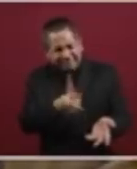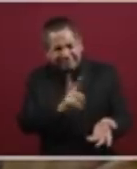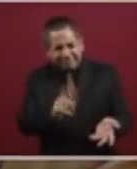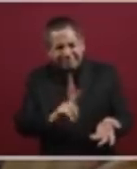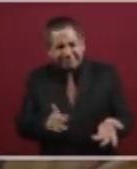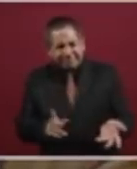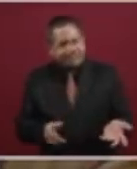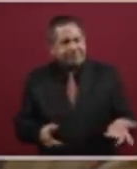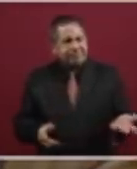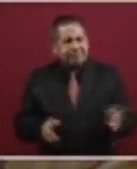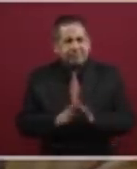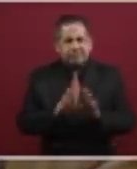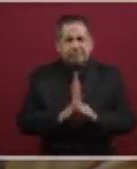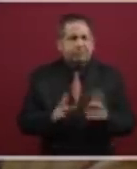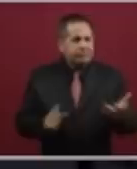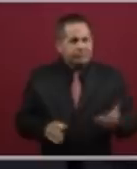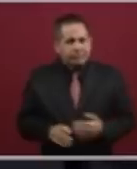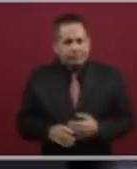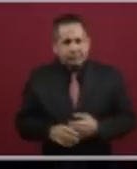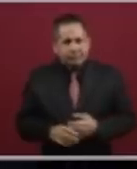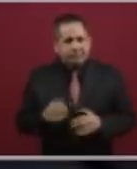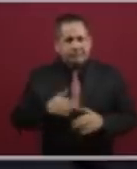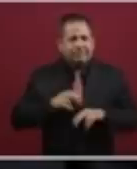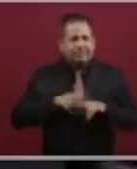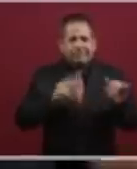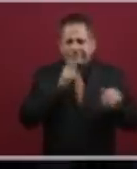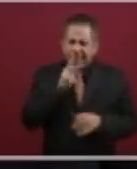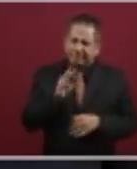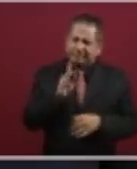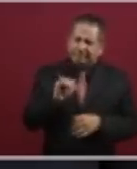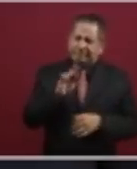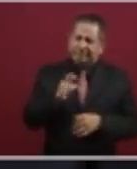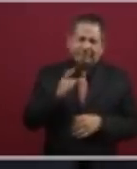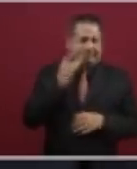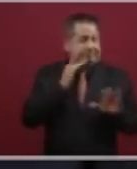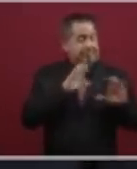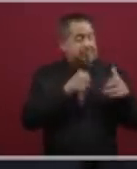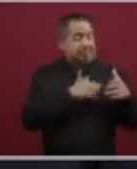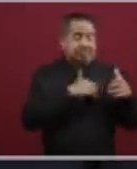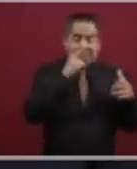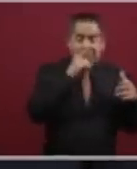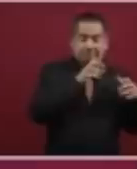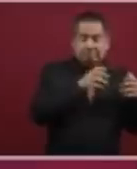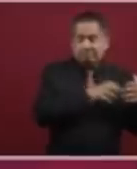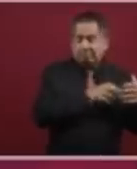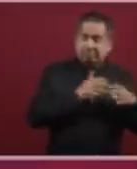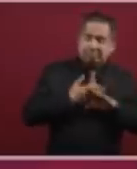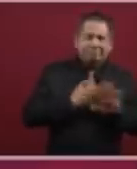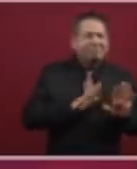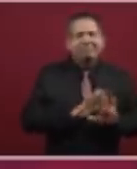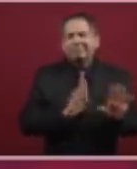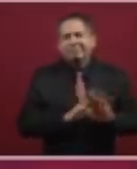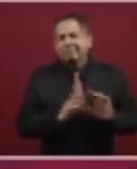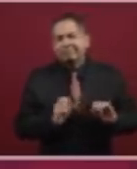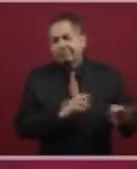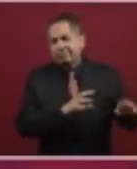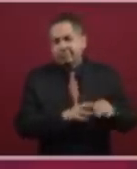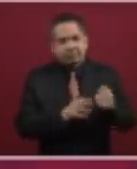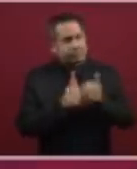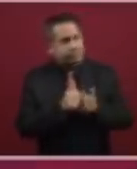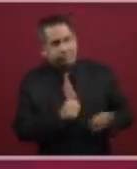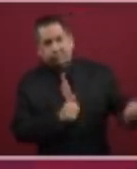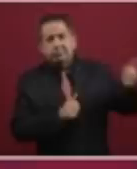Entonces, ya ni siquiera hablo de fifí, pues, pero porque si son los de